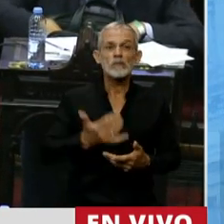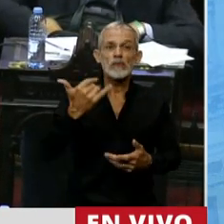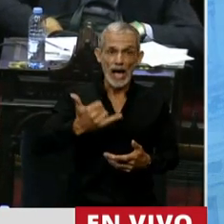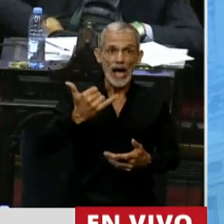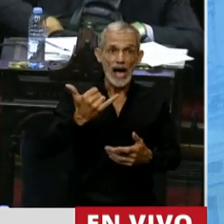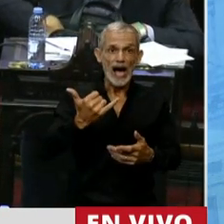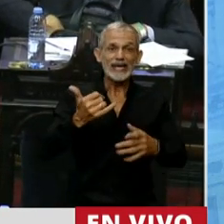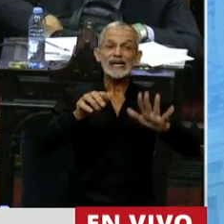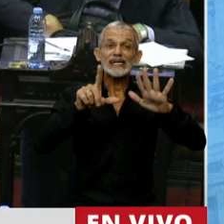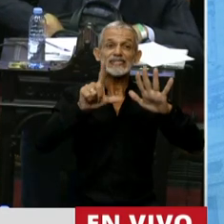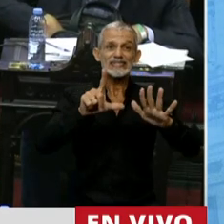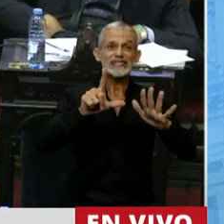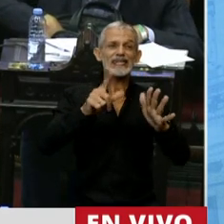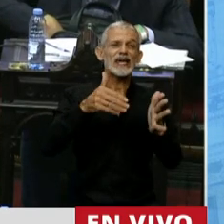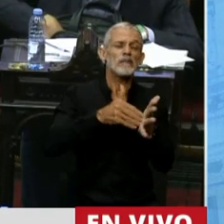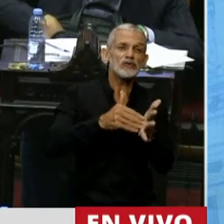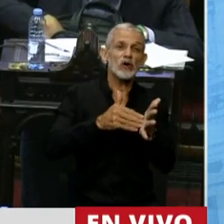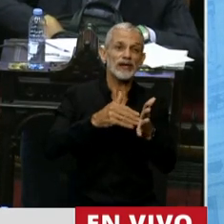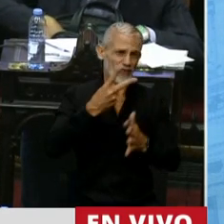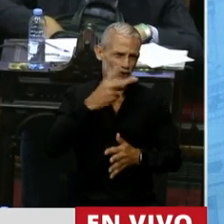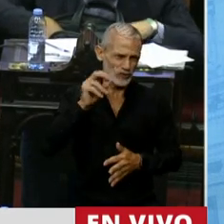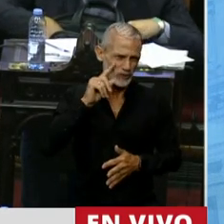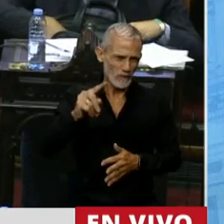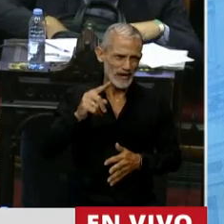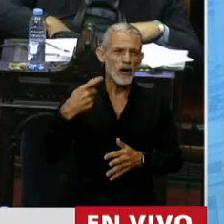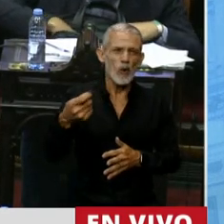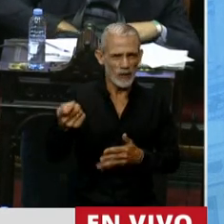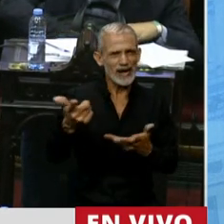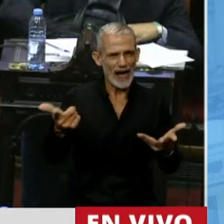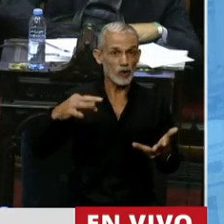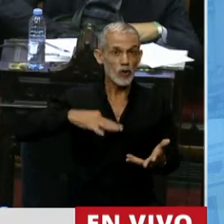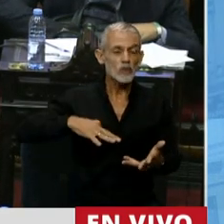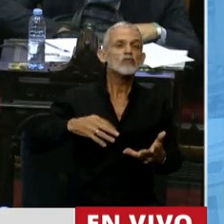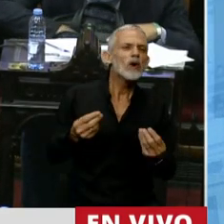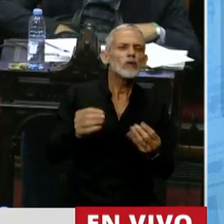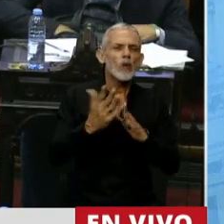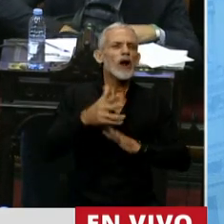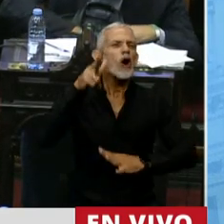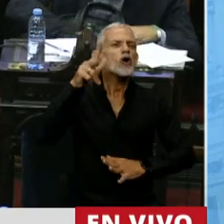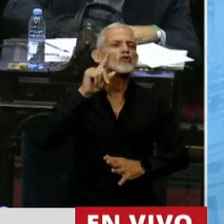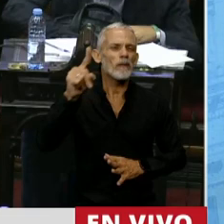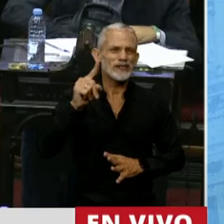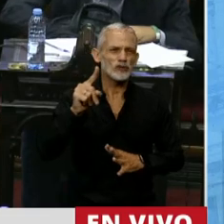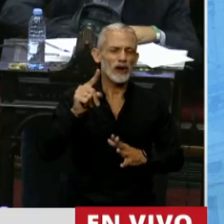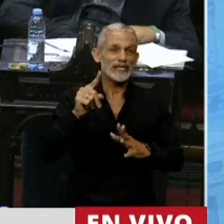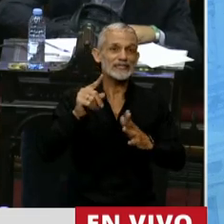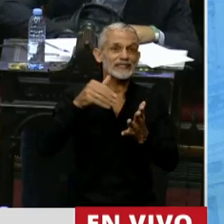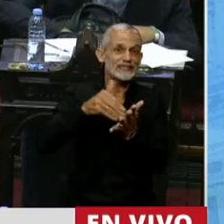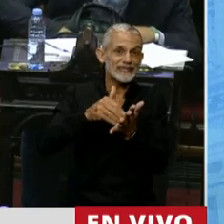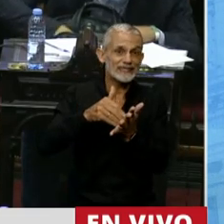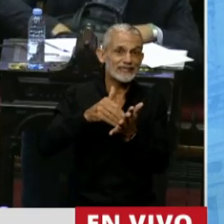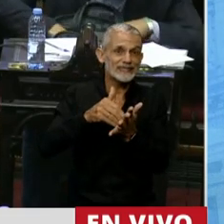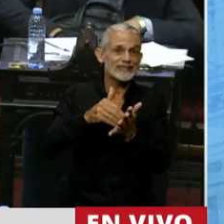Tenemos los 7.200.000 jubilados y pensionados que cobran casi 8.500.000 beneficios